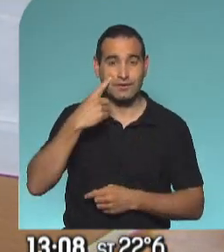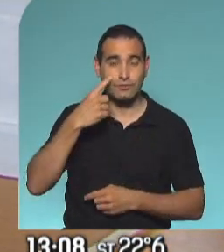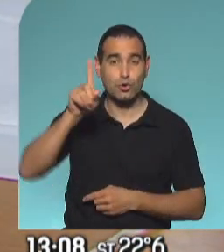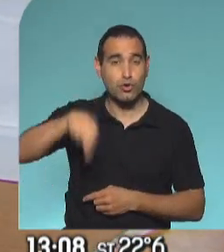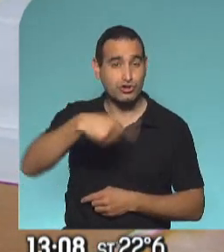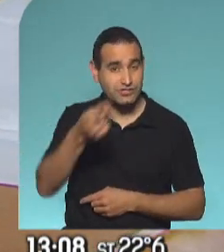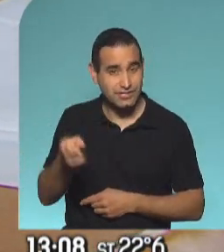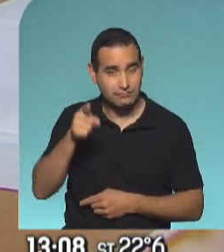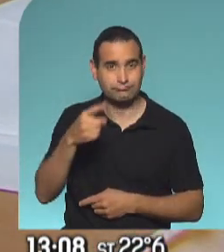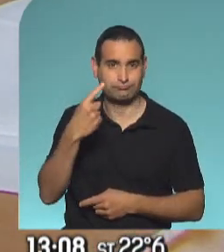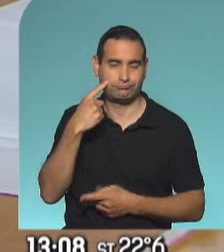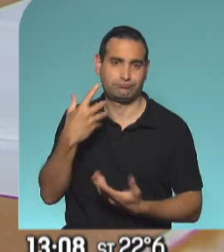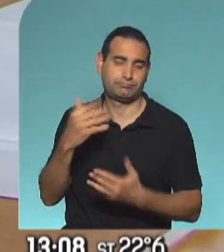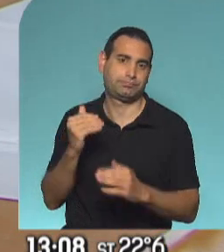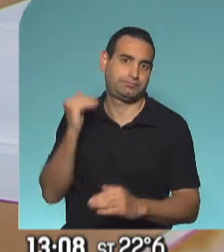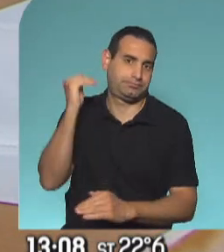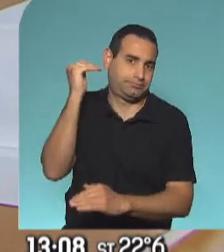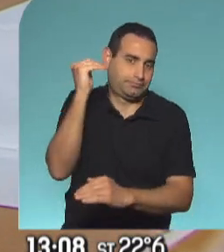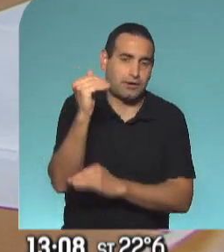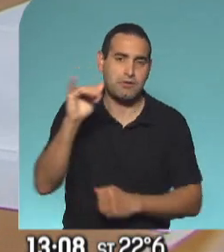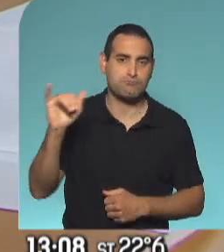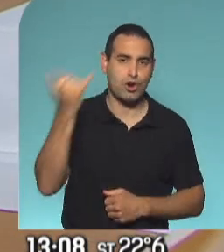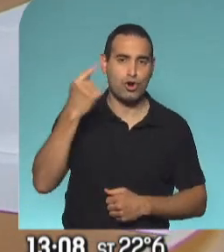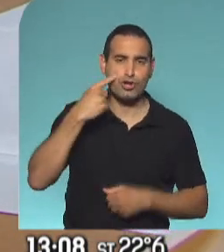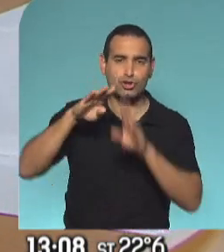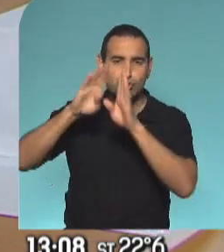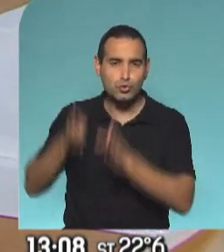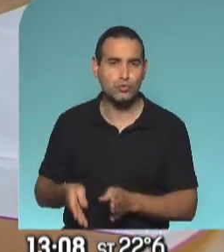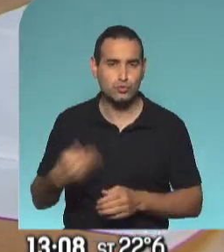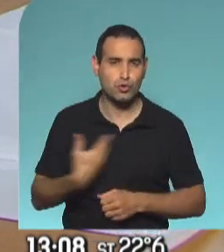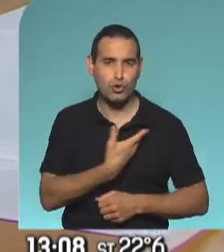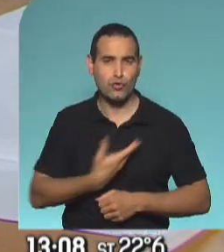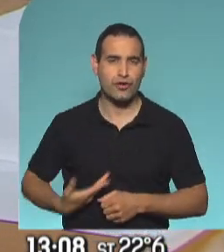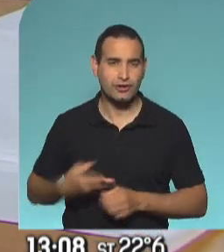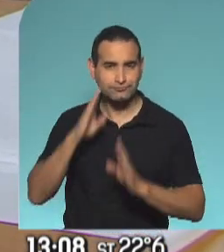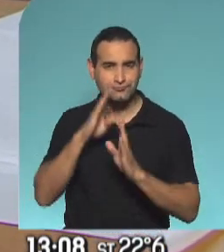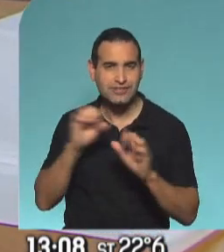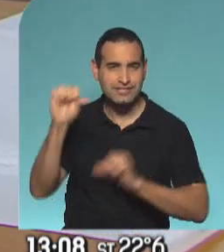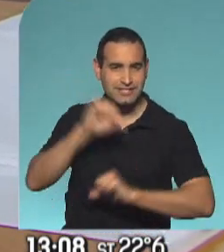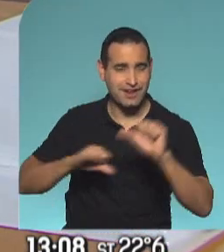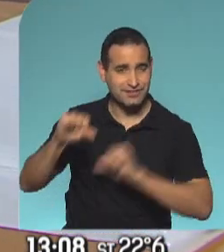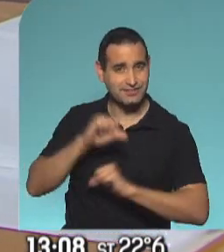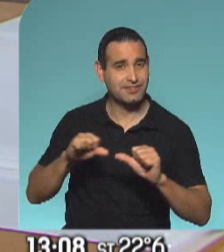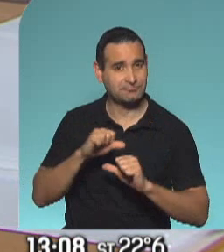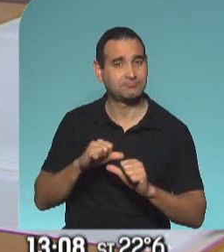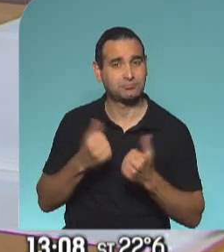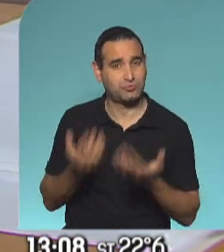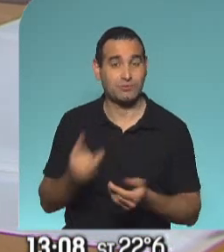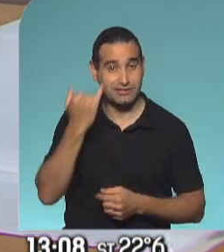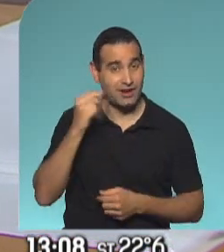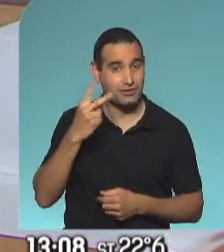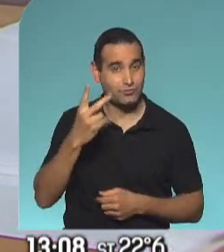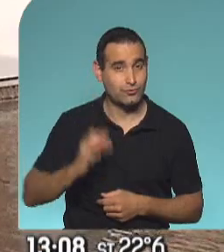destacado en el ranking de América Latina como el mejor instituto gubernamental dedicado a la ciencia por segundo año